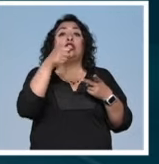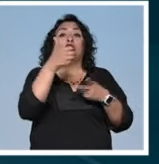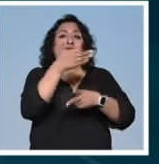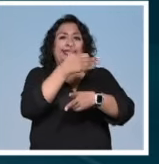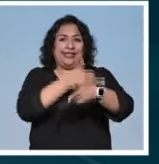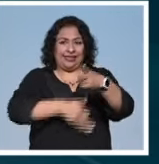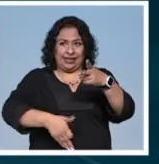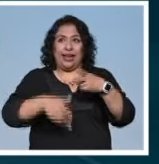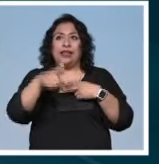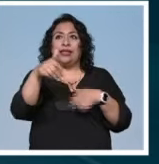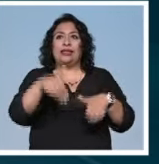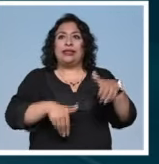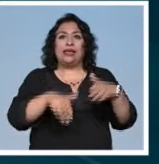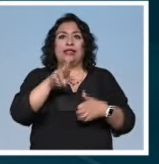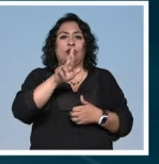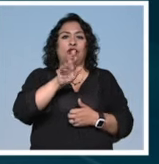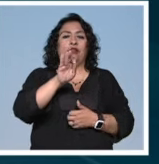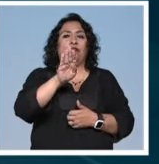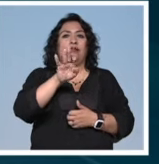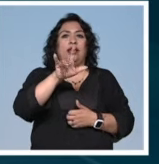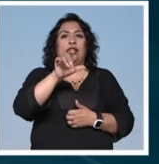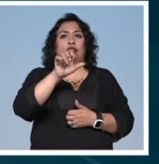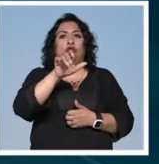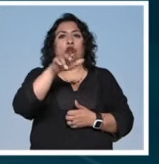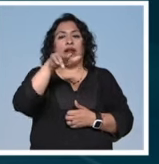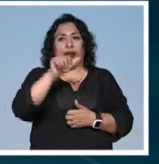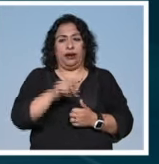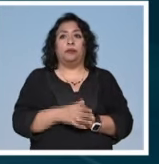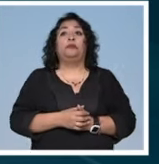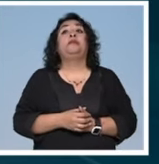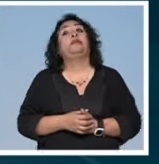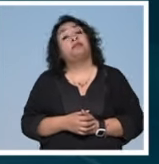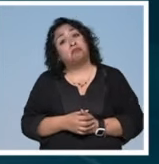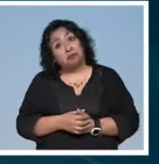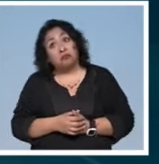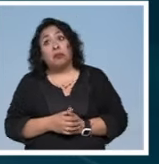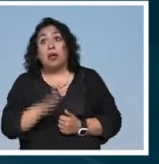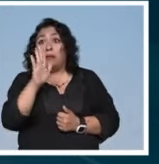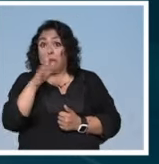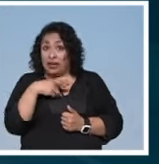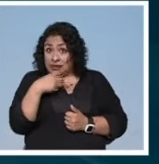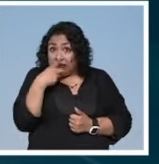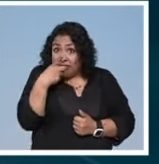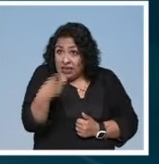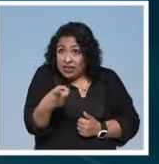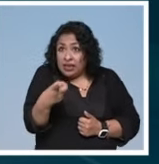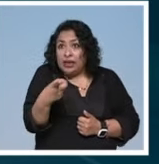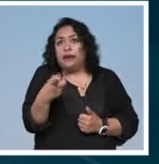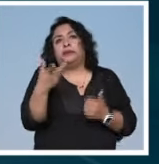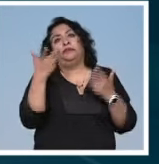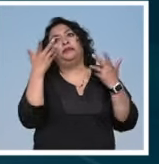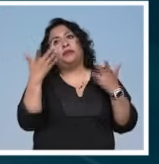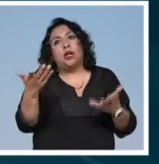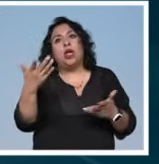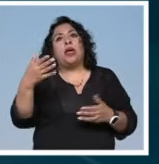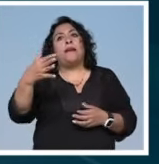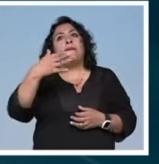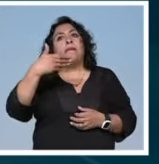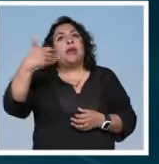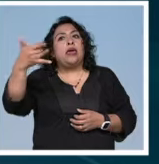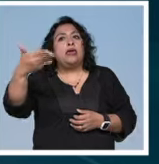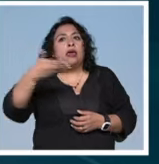de la tarde en el Teatro Rafael Solana. Y bueno, pero parece que dije eso y entonces me llaman